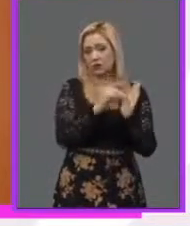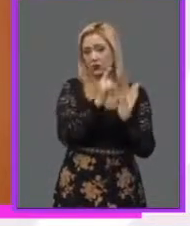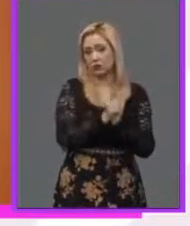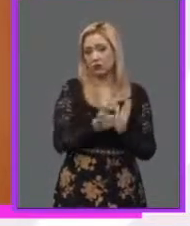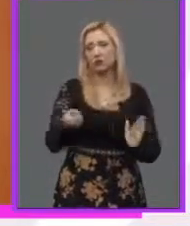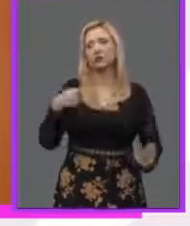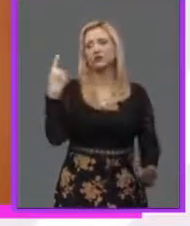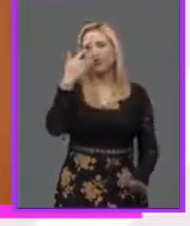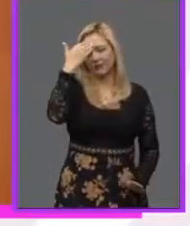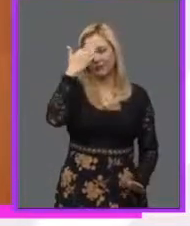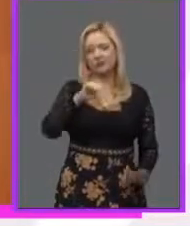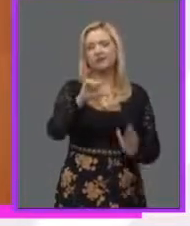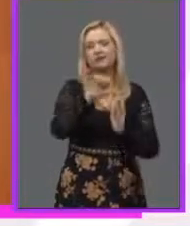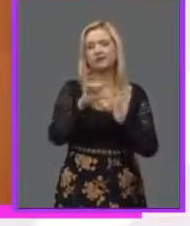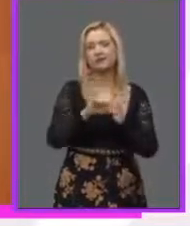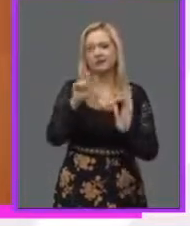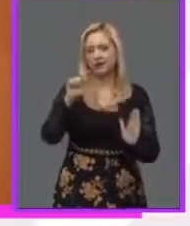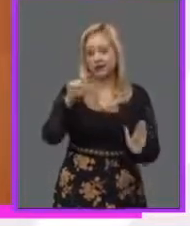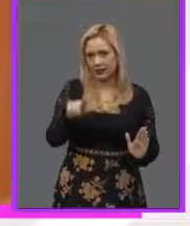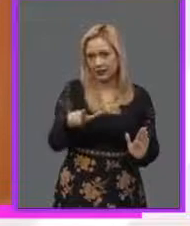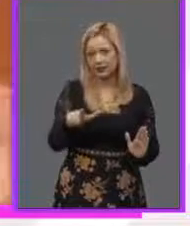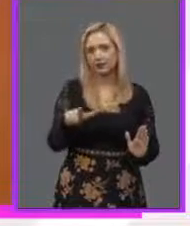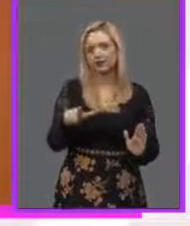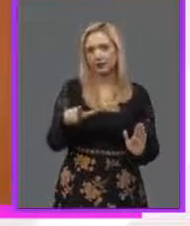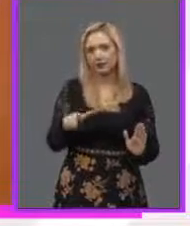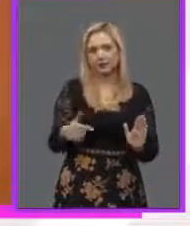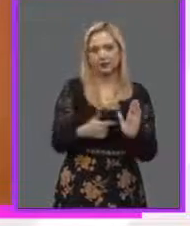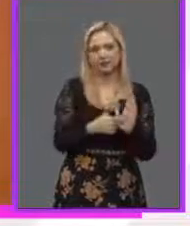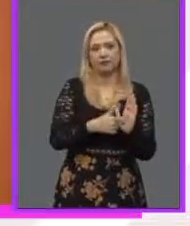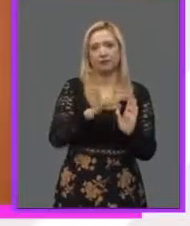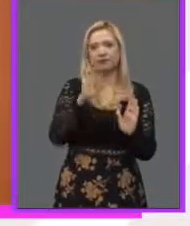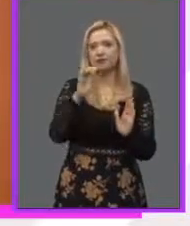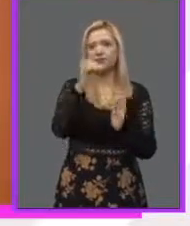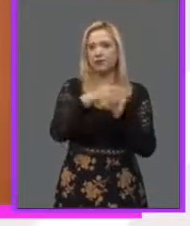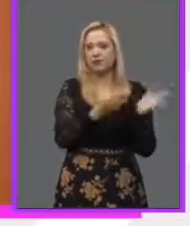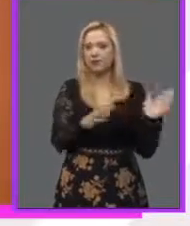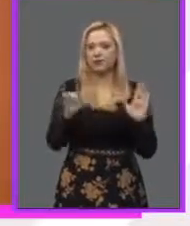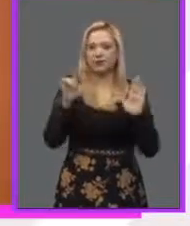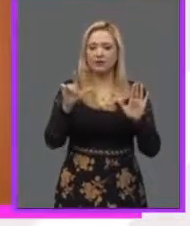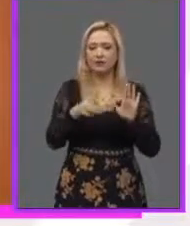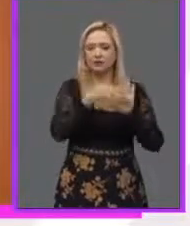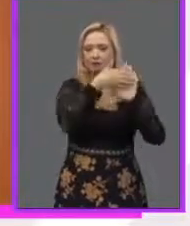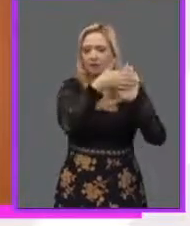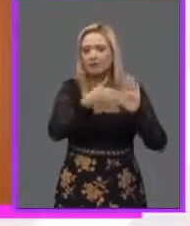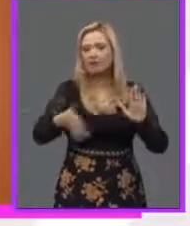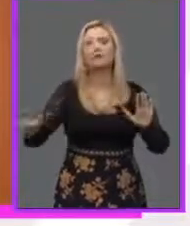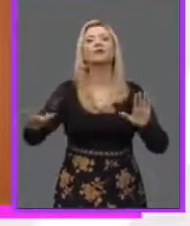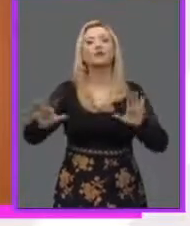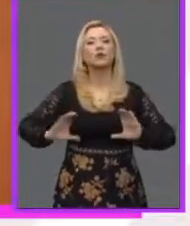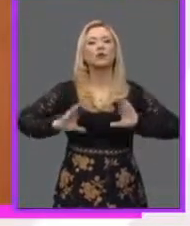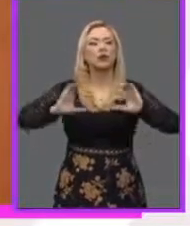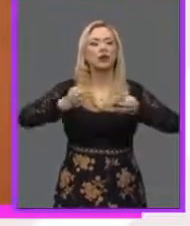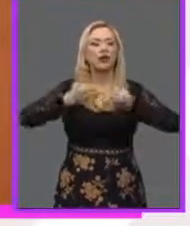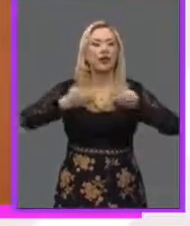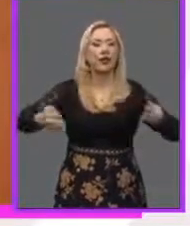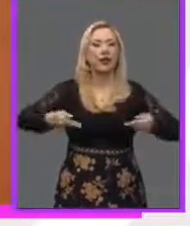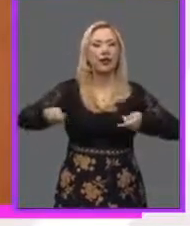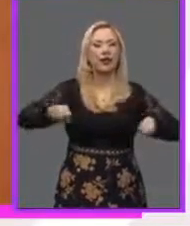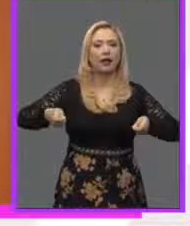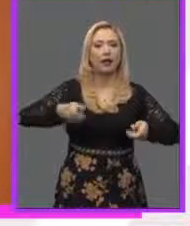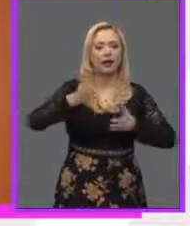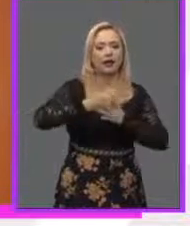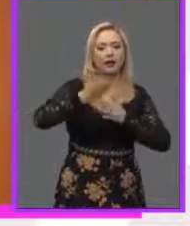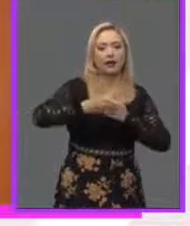propia Constitución. Sabemos que el artículo 27, cimiento de nuestra Constitución de 1917, regula la propiedad y la tenencia de